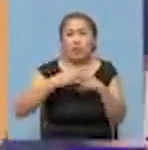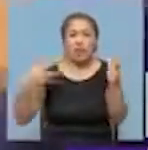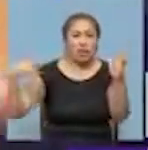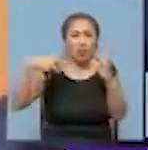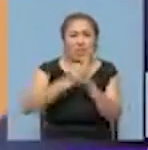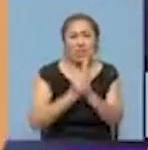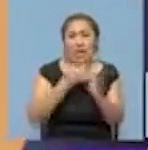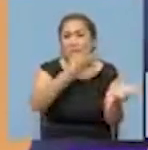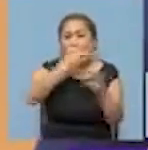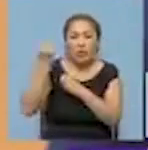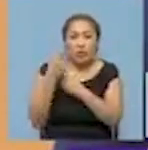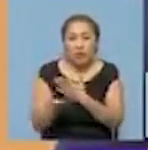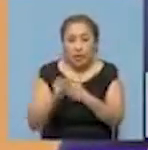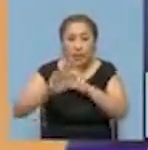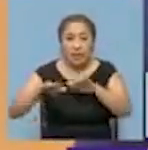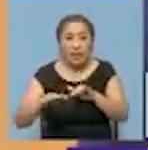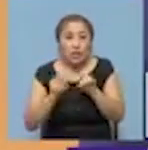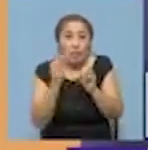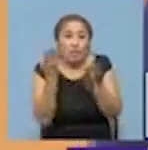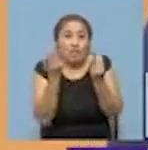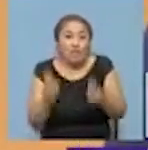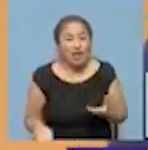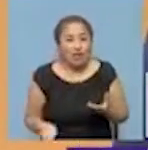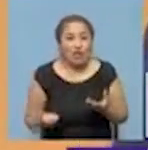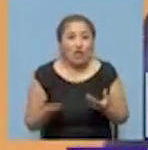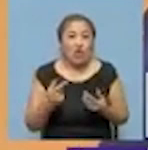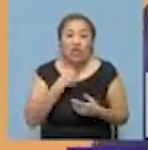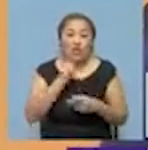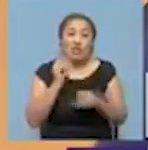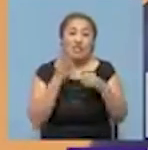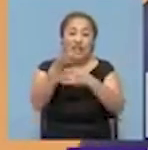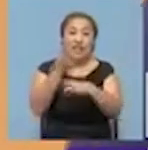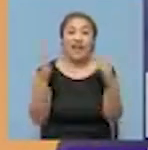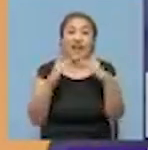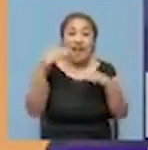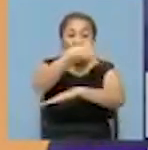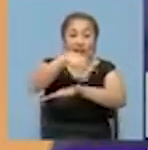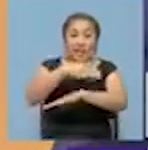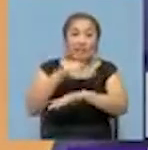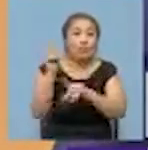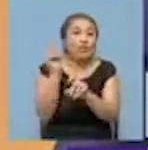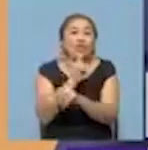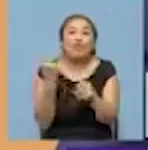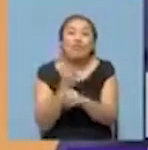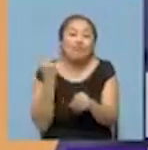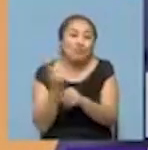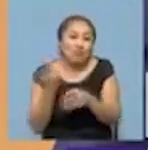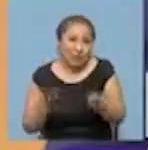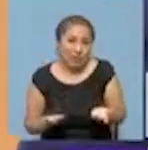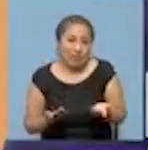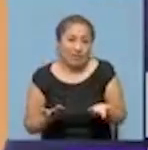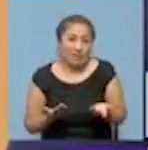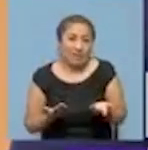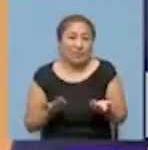que lo pueden secuestrar el chiquito va a tener un pánico que no va a querer salir a la calle porque no está preparado psicológicamente para eso